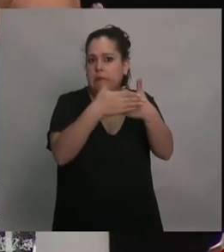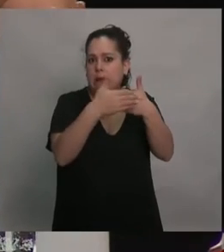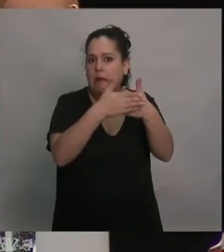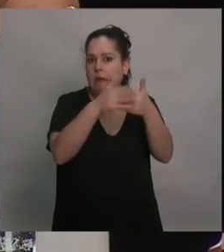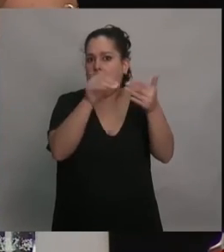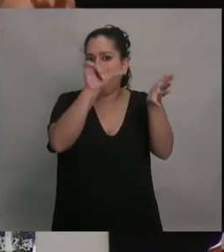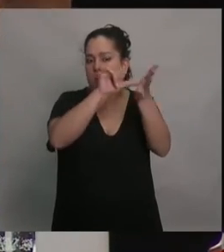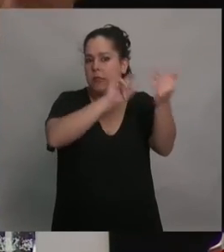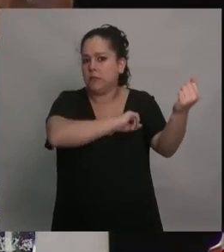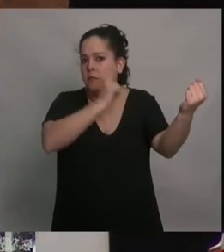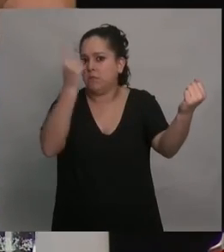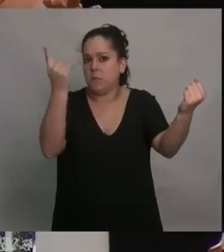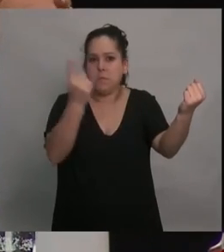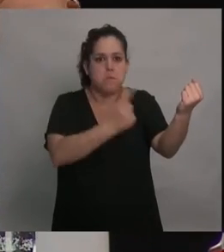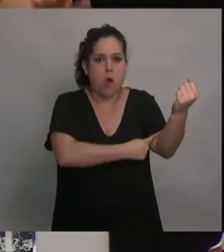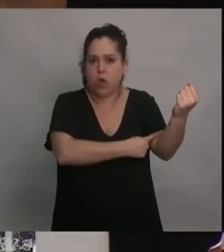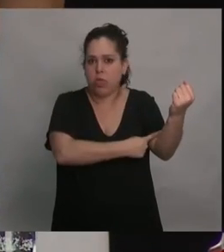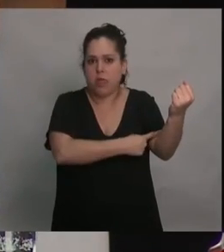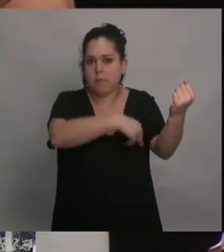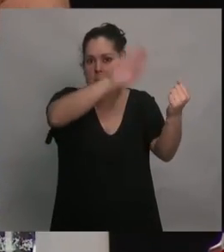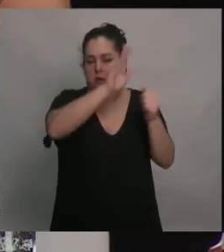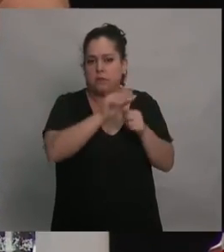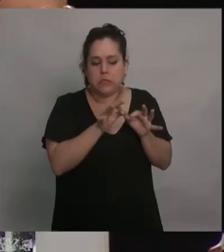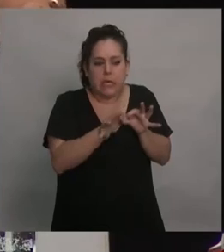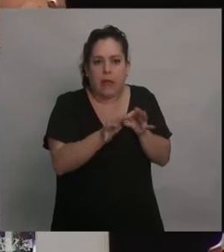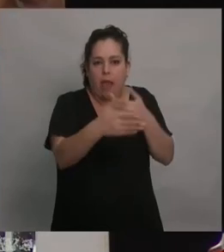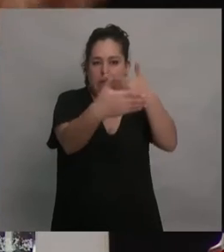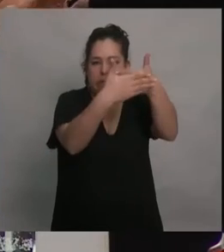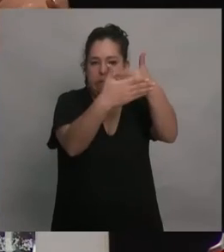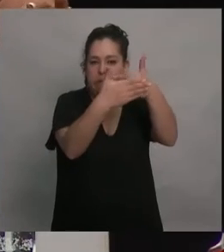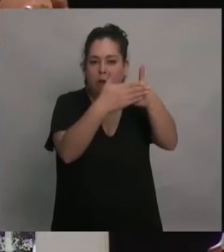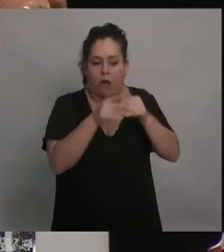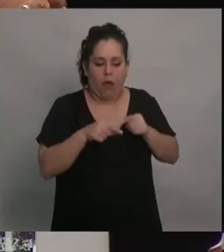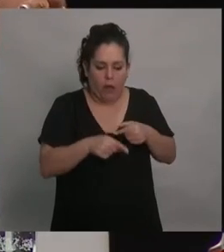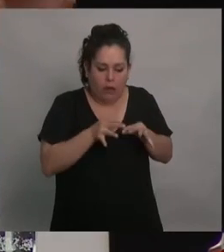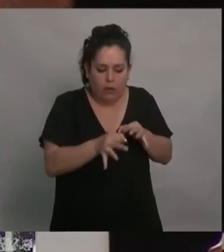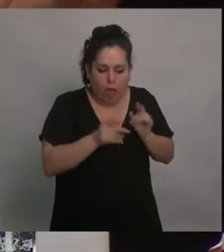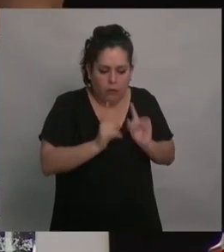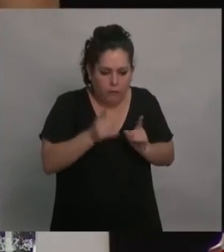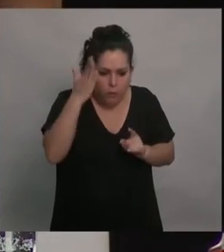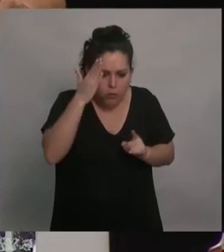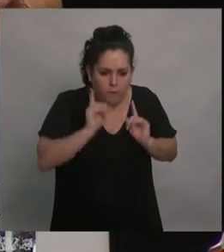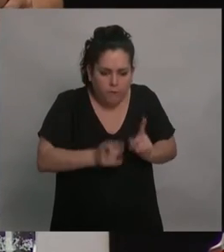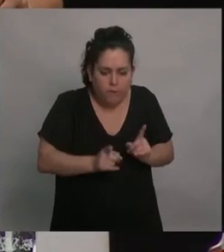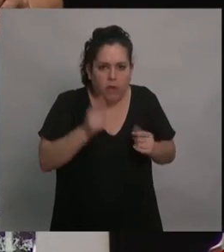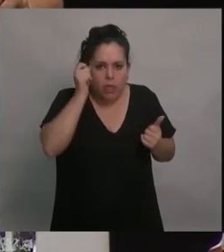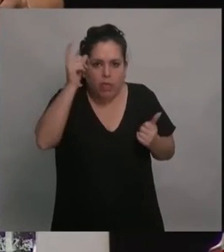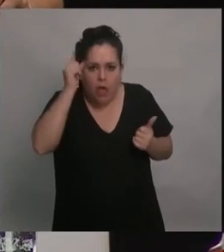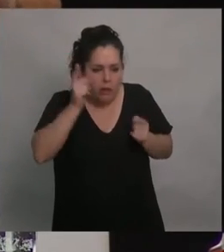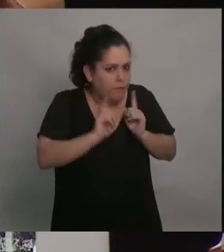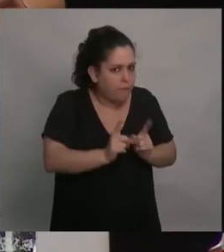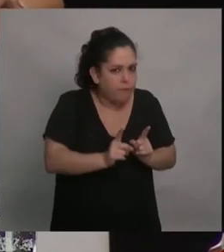del mundo, había podido mantener sus ideales y no solamente